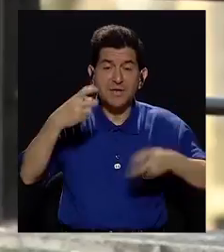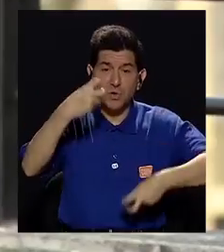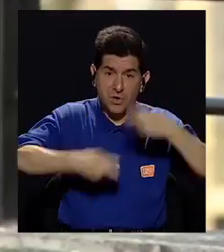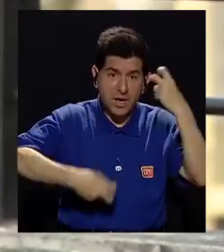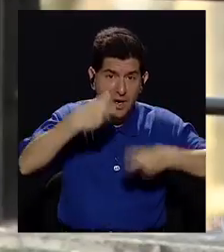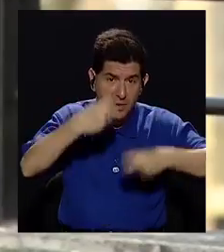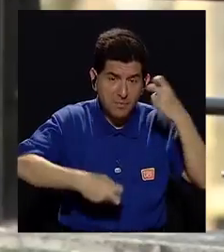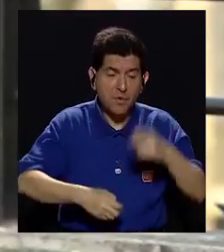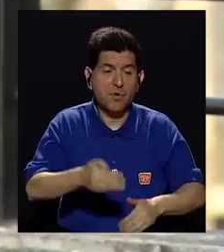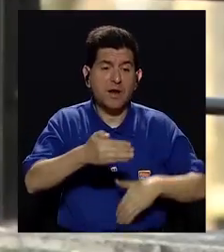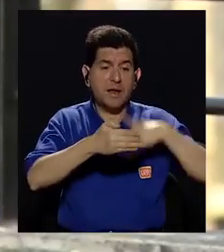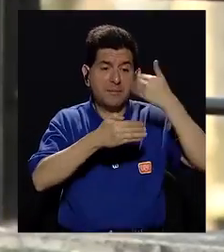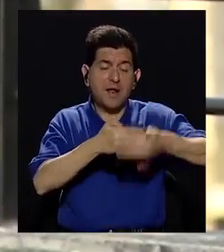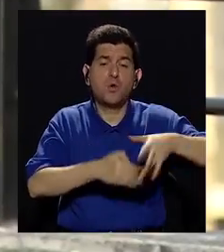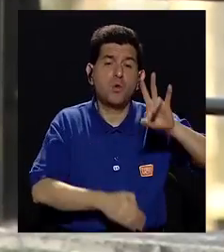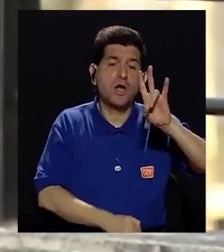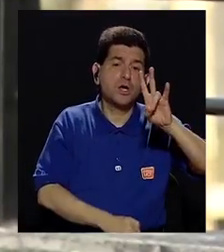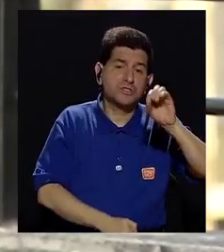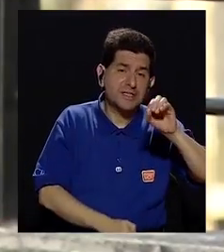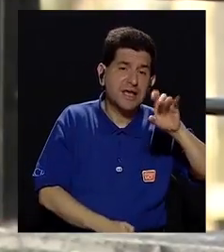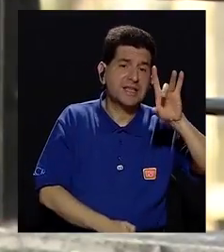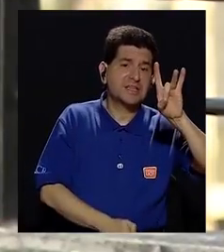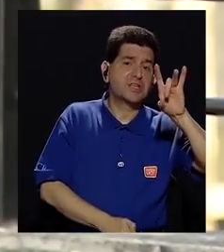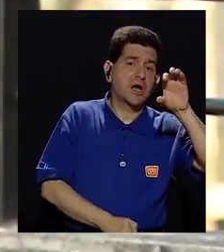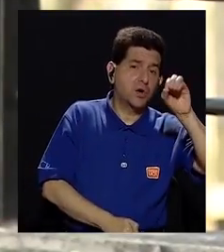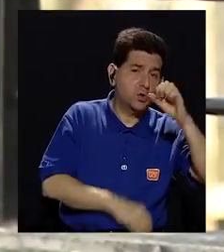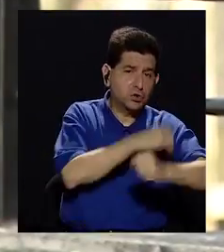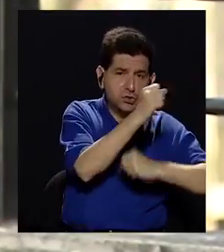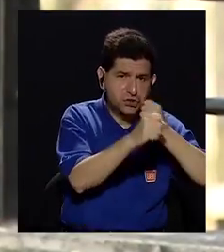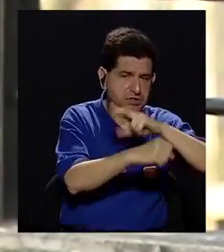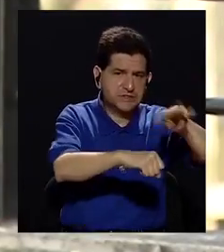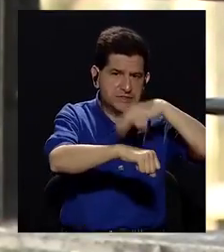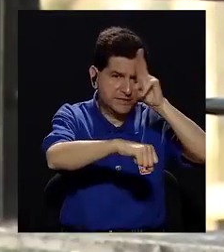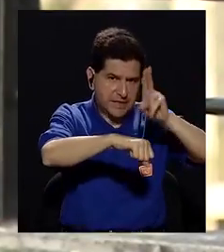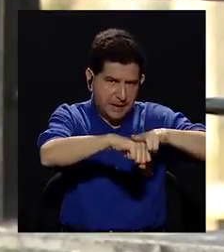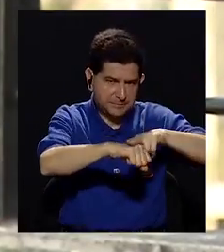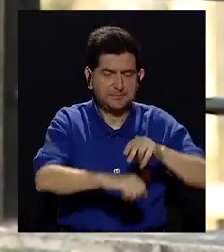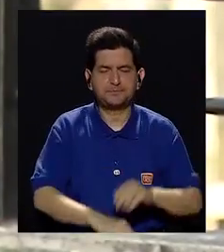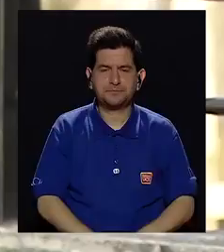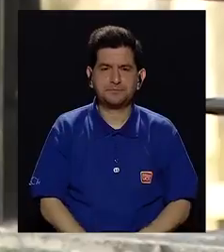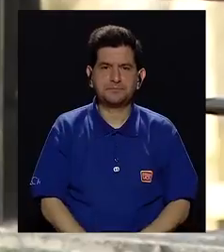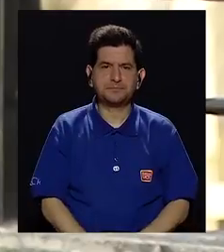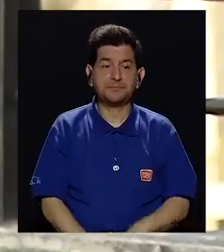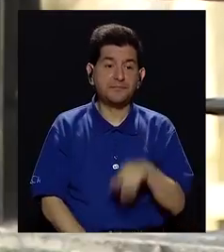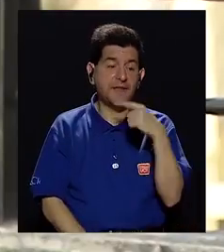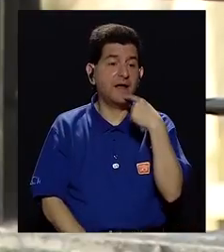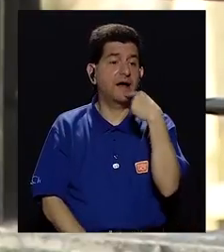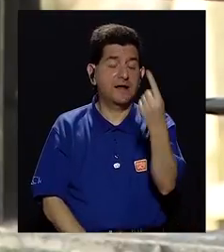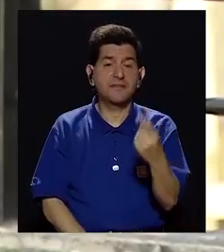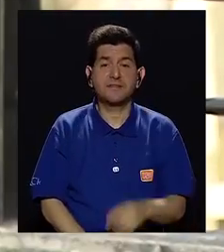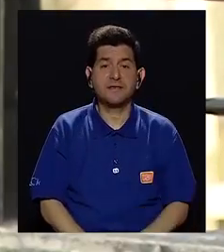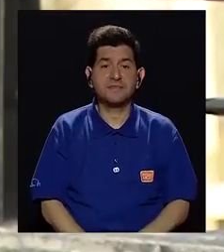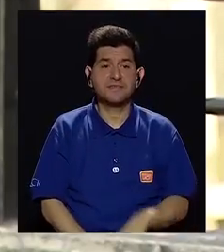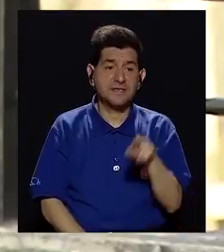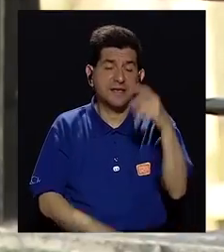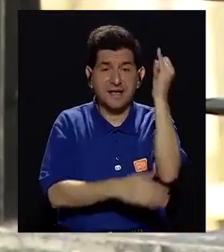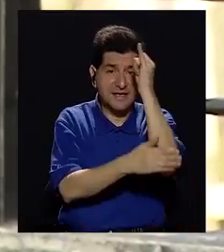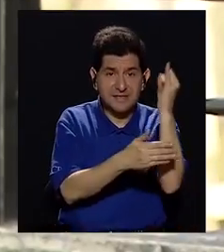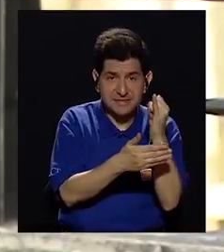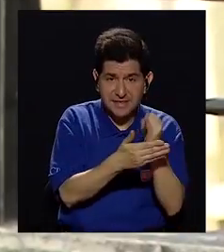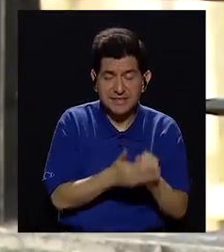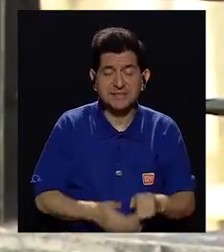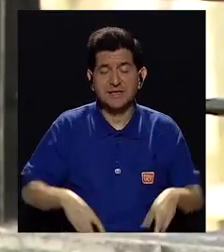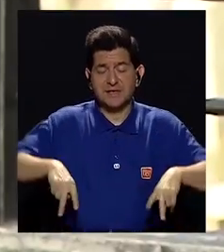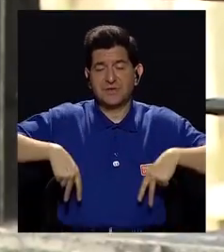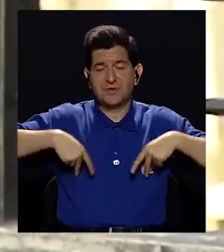pues empieza a tener problemas de desgaste después de los 70, 80 años, que es lo natural. Para eso decimos nosotros que fuimos diseñados